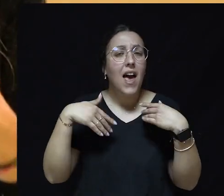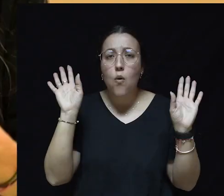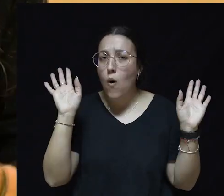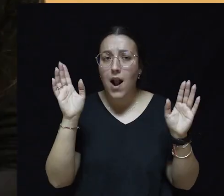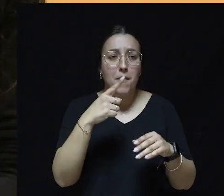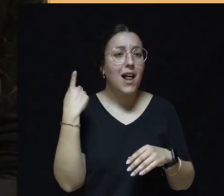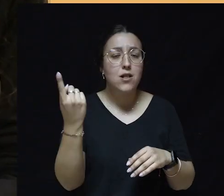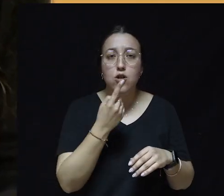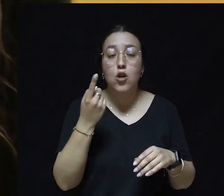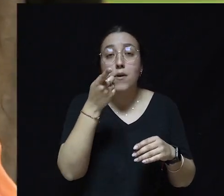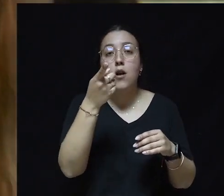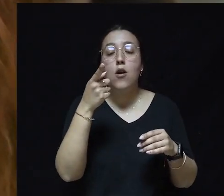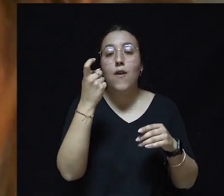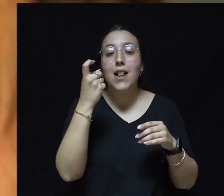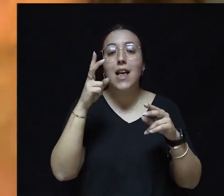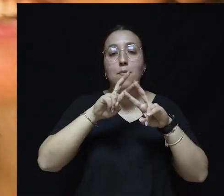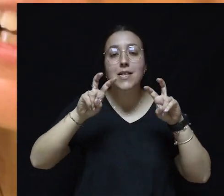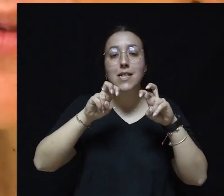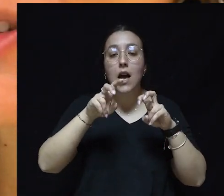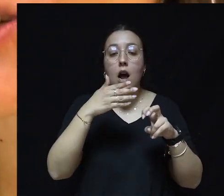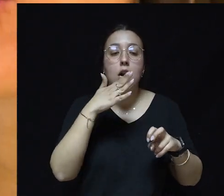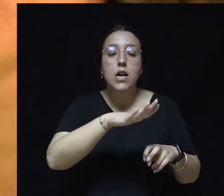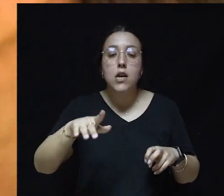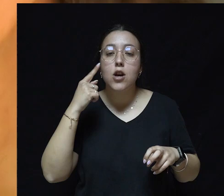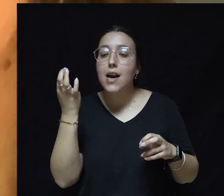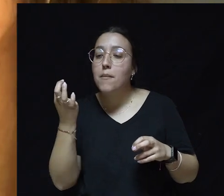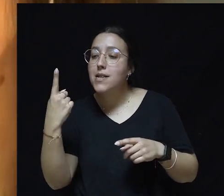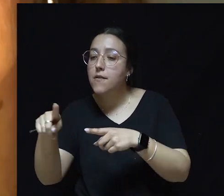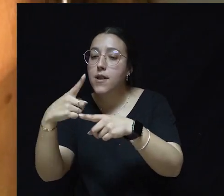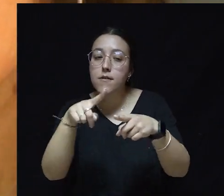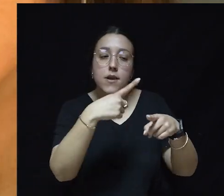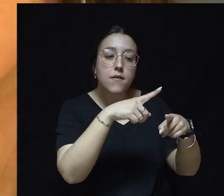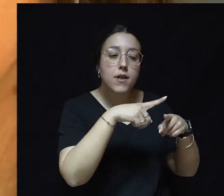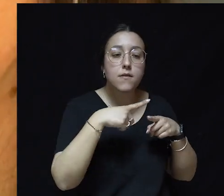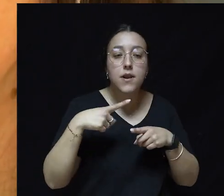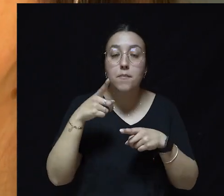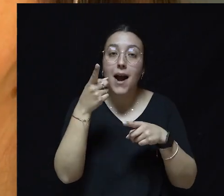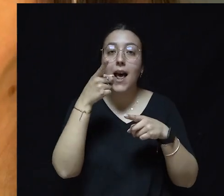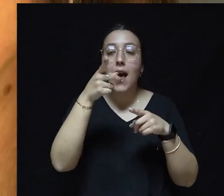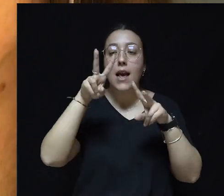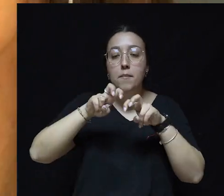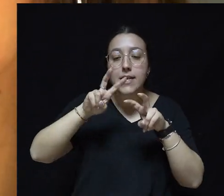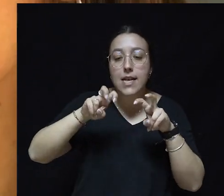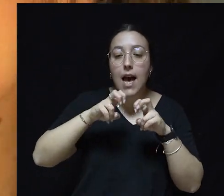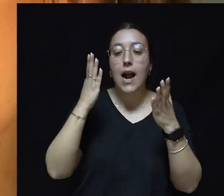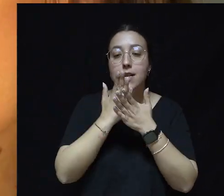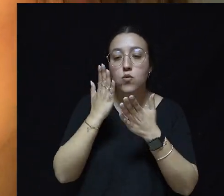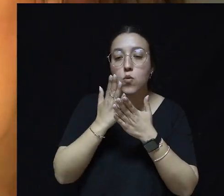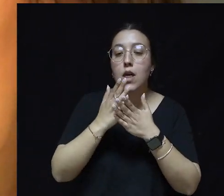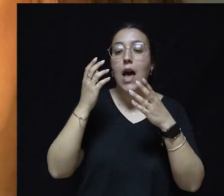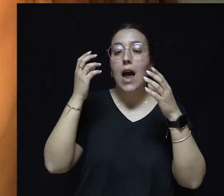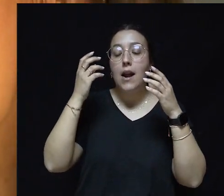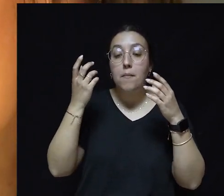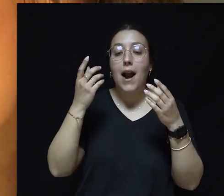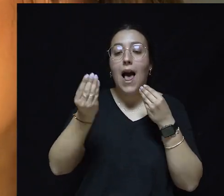esa situación a veces de desasosiego que tiene el profesorado cuando llega a centros que quizás no se corresponden a